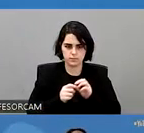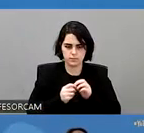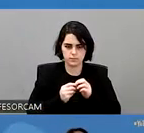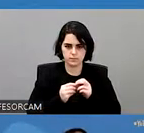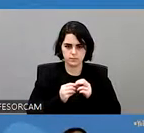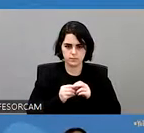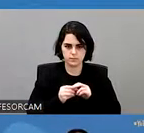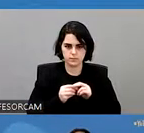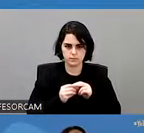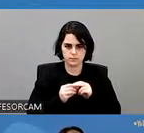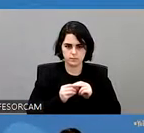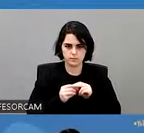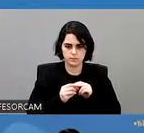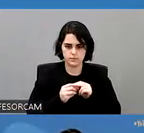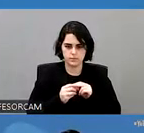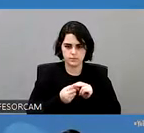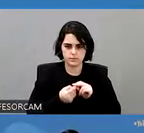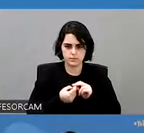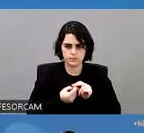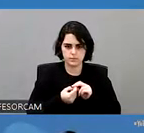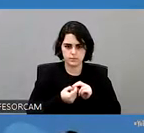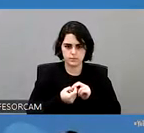así, mi,